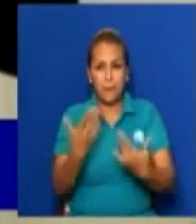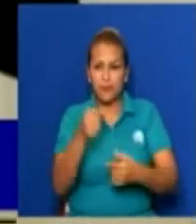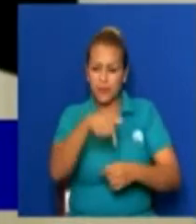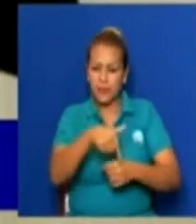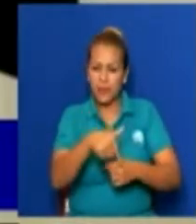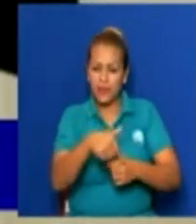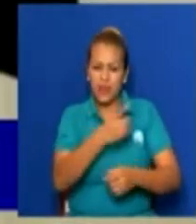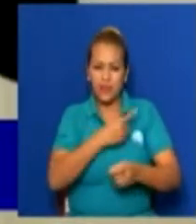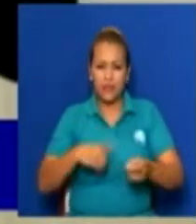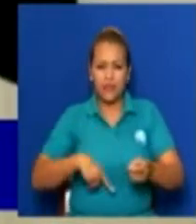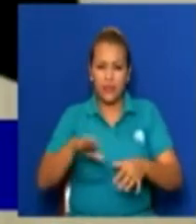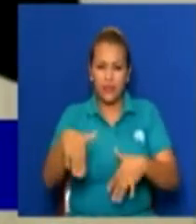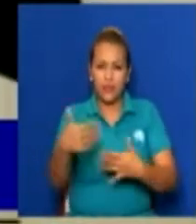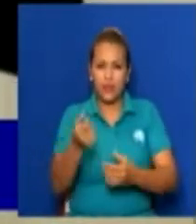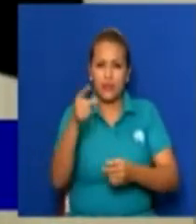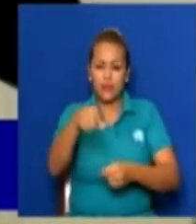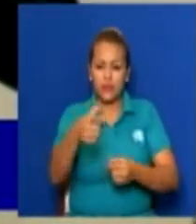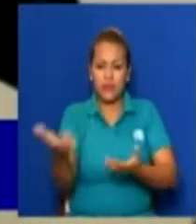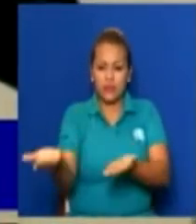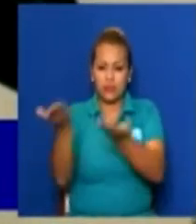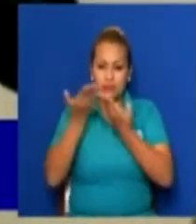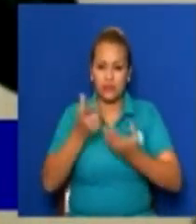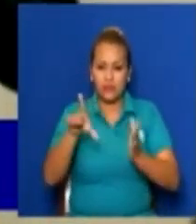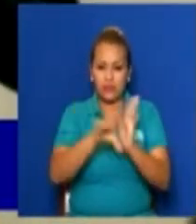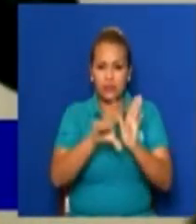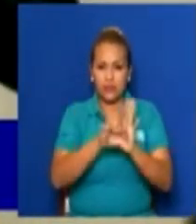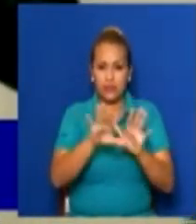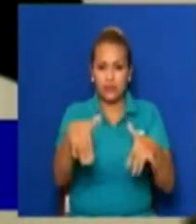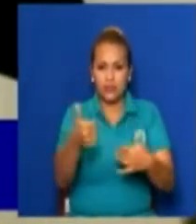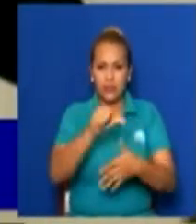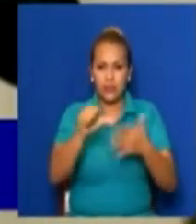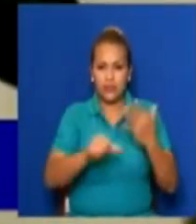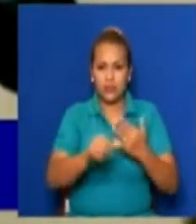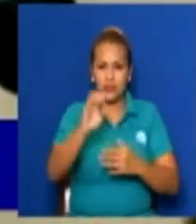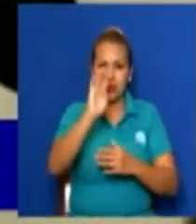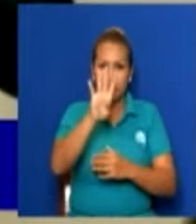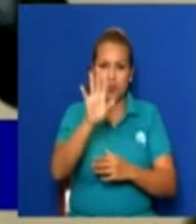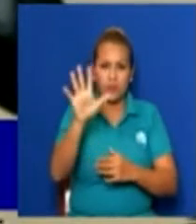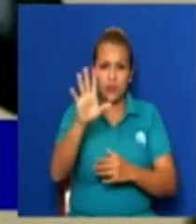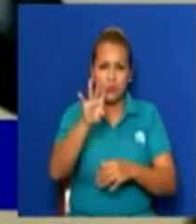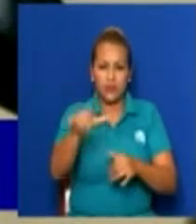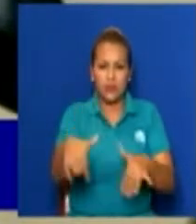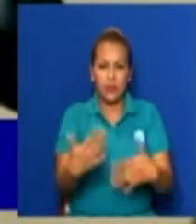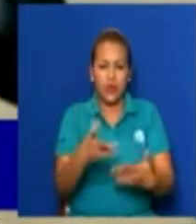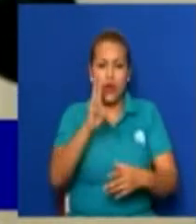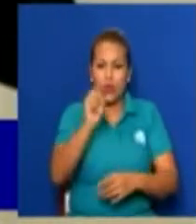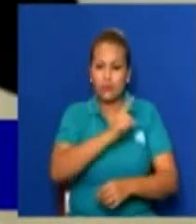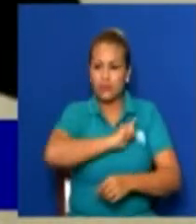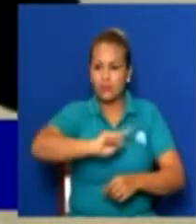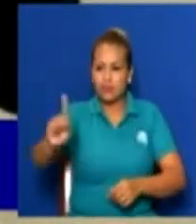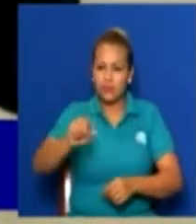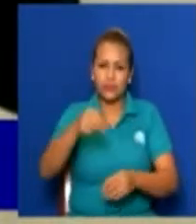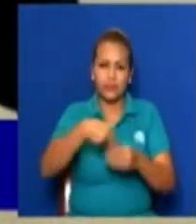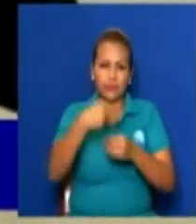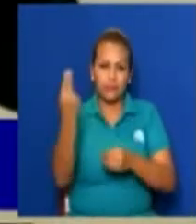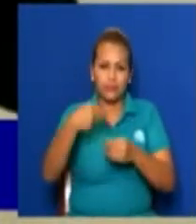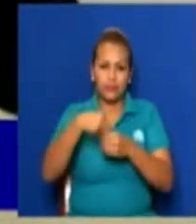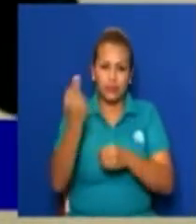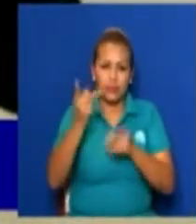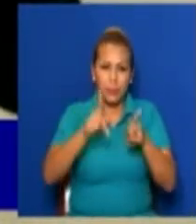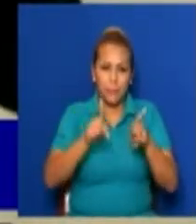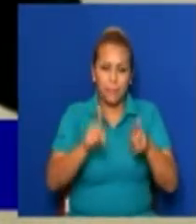el anteproyecto de ley de reforma al artículo 45 de no más despido injustificado. Hay un recurso de amparo